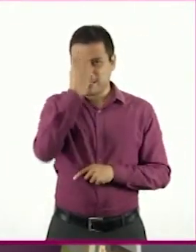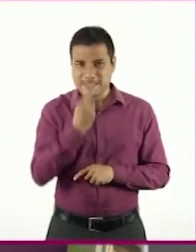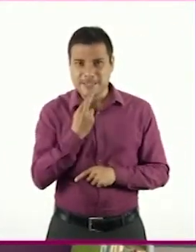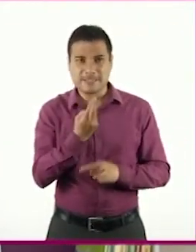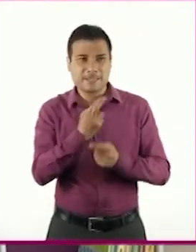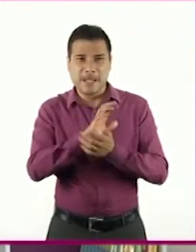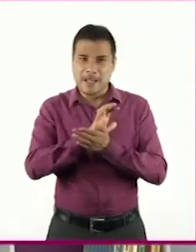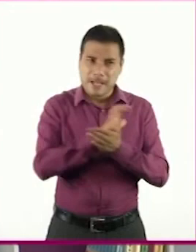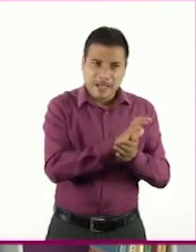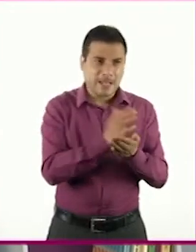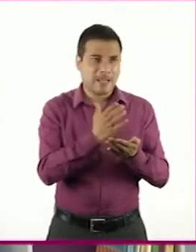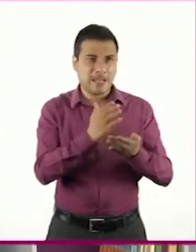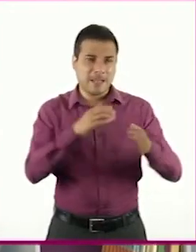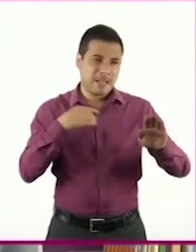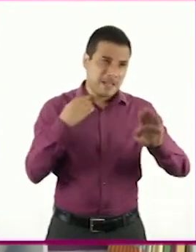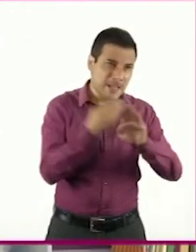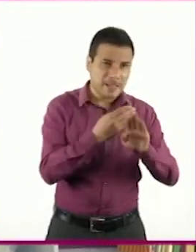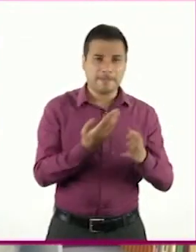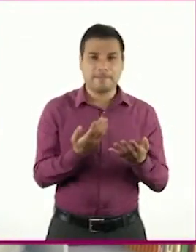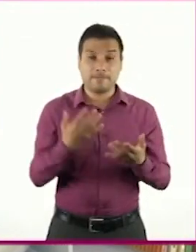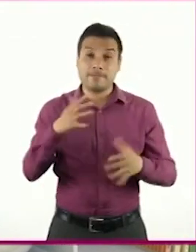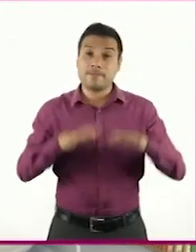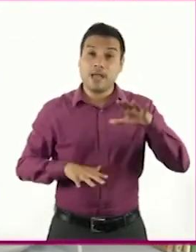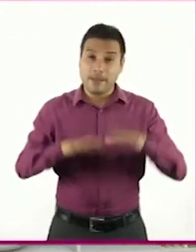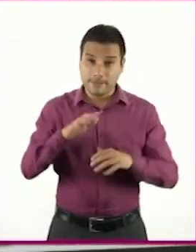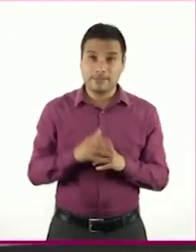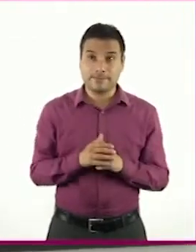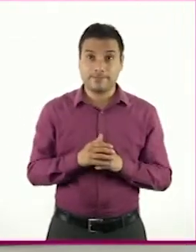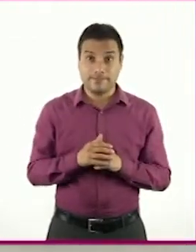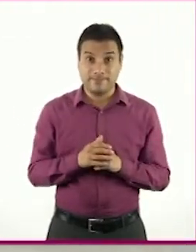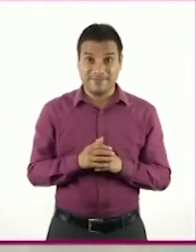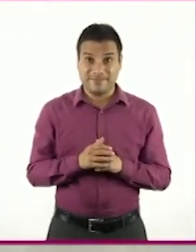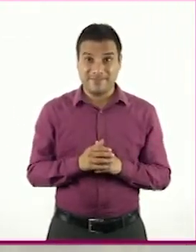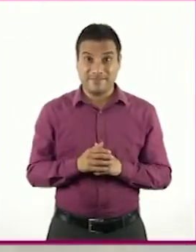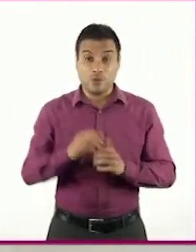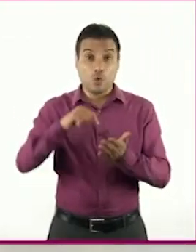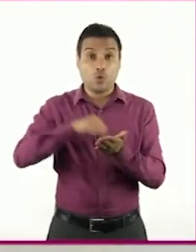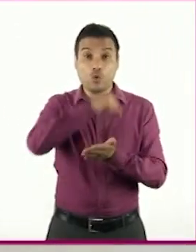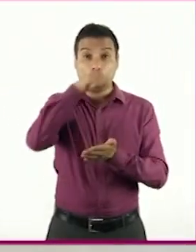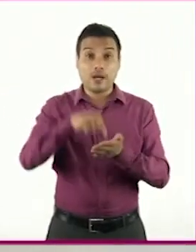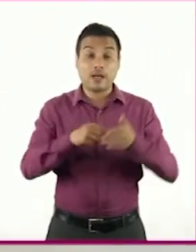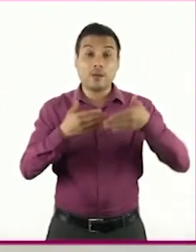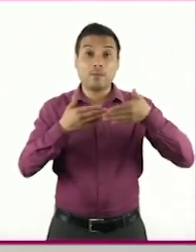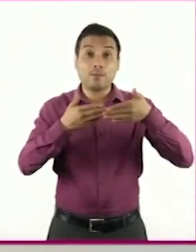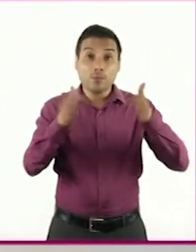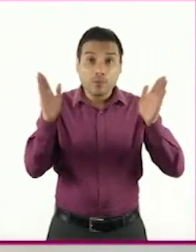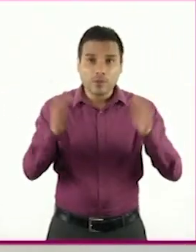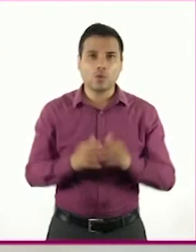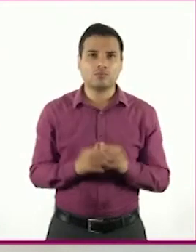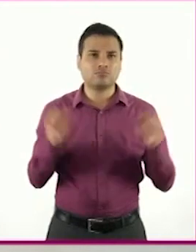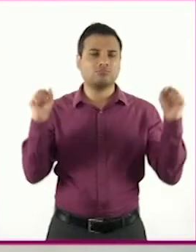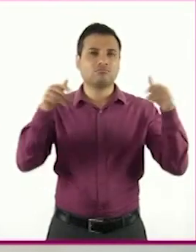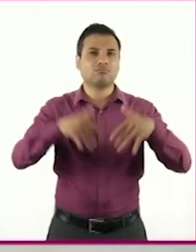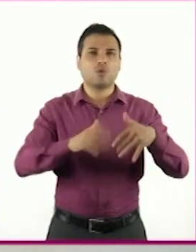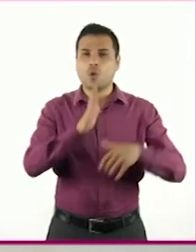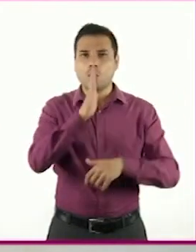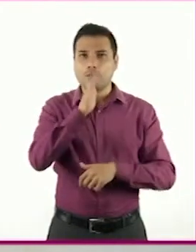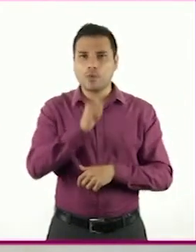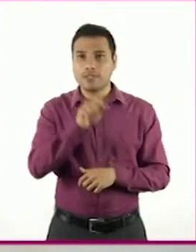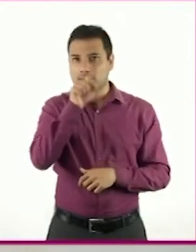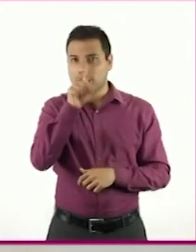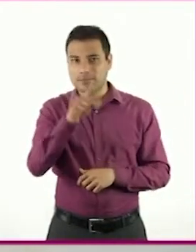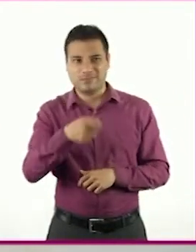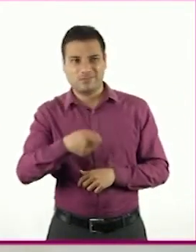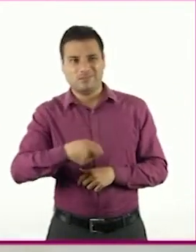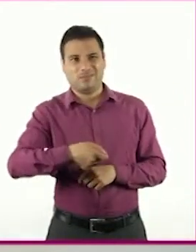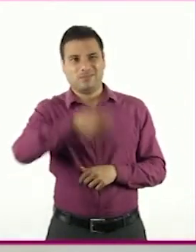discriminatorios que han ido desde la prohibición de entrada a espacios públicos, pasando por ser nombrados con el término